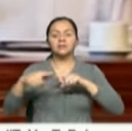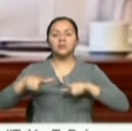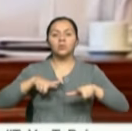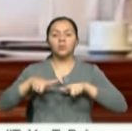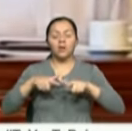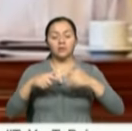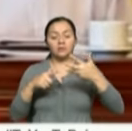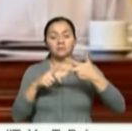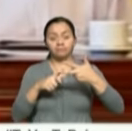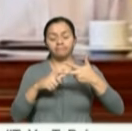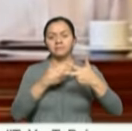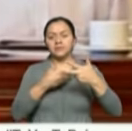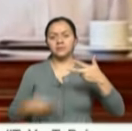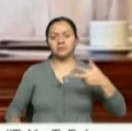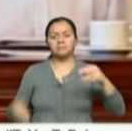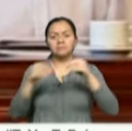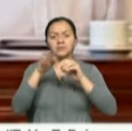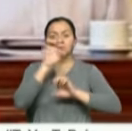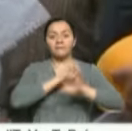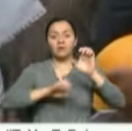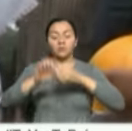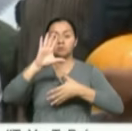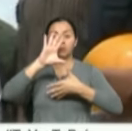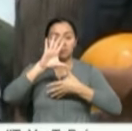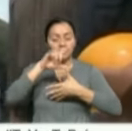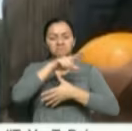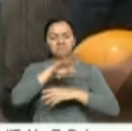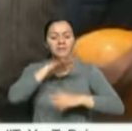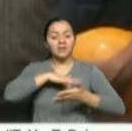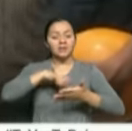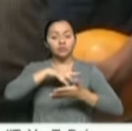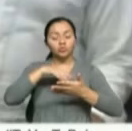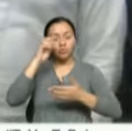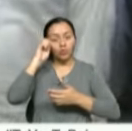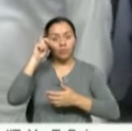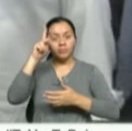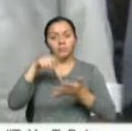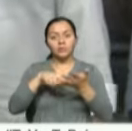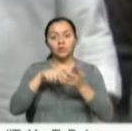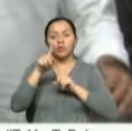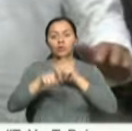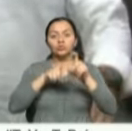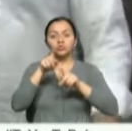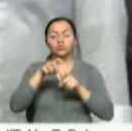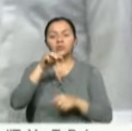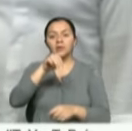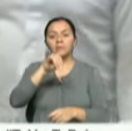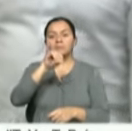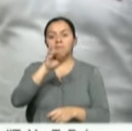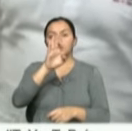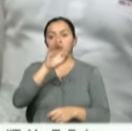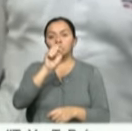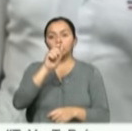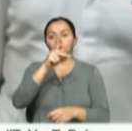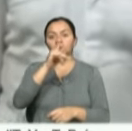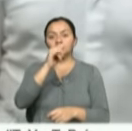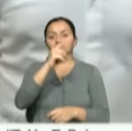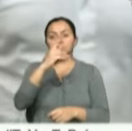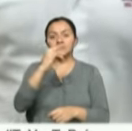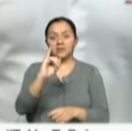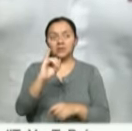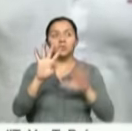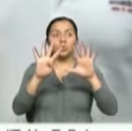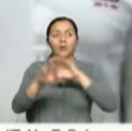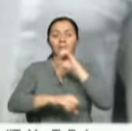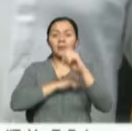de Estado mejor evaluados de América, según un estudio de opinión de la firma Consulta Mitofsky. El mandatario ecuatoriano, con